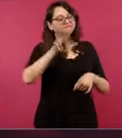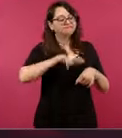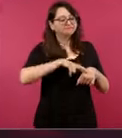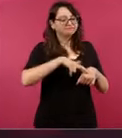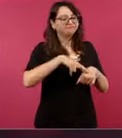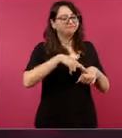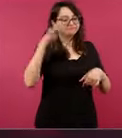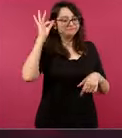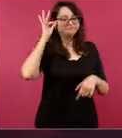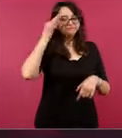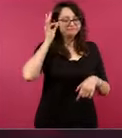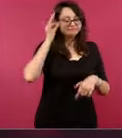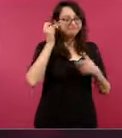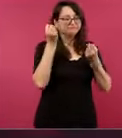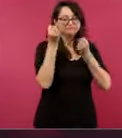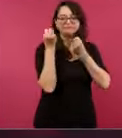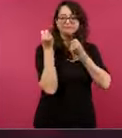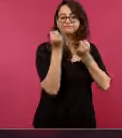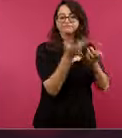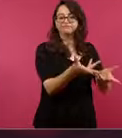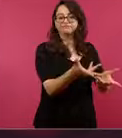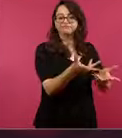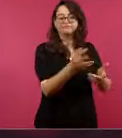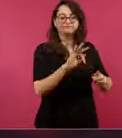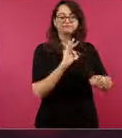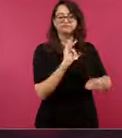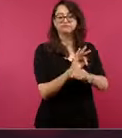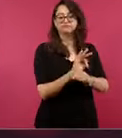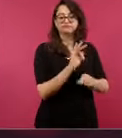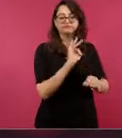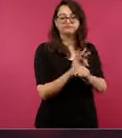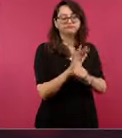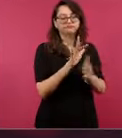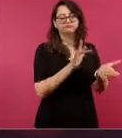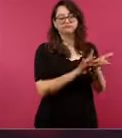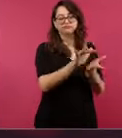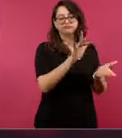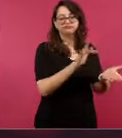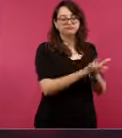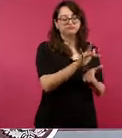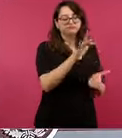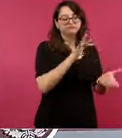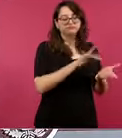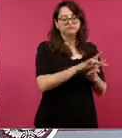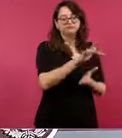con un andamiaje de protección, de apoyo, de manipulación,